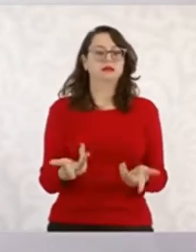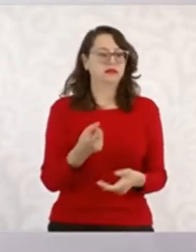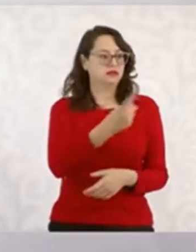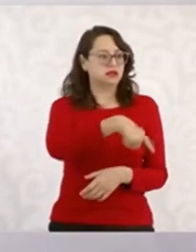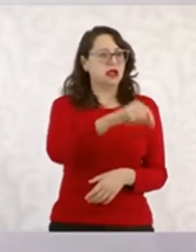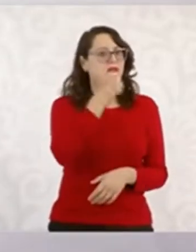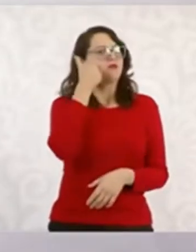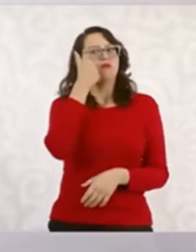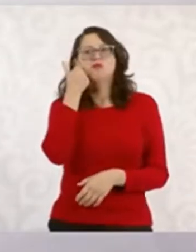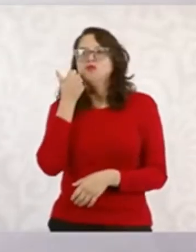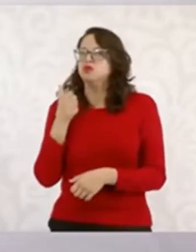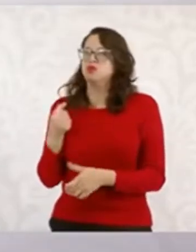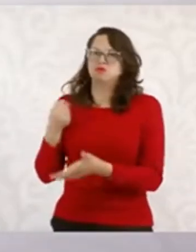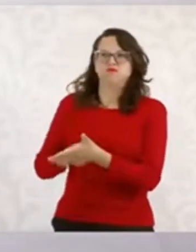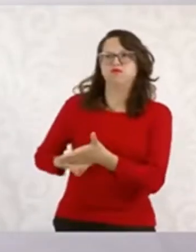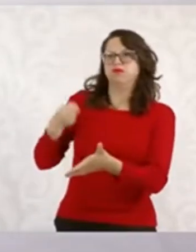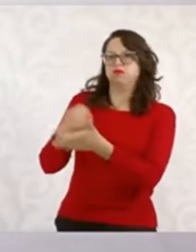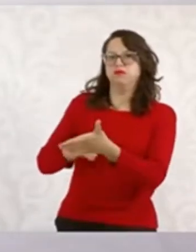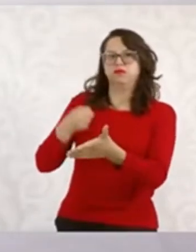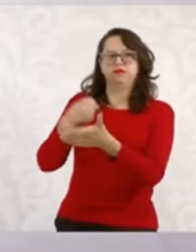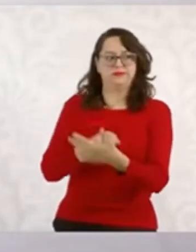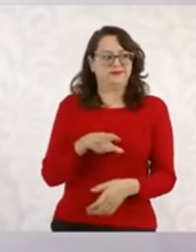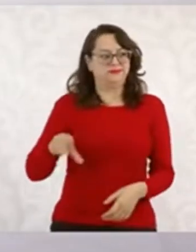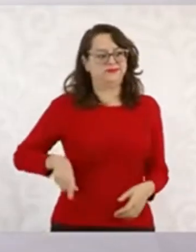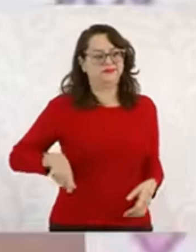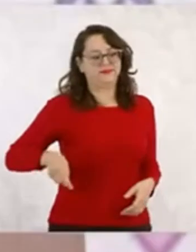los propios estudiantes, no por decisión del gobierno.